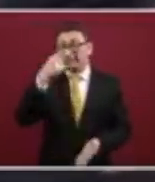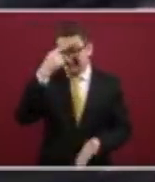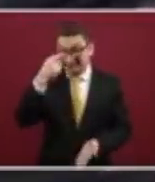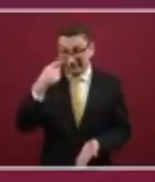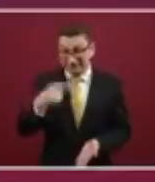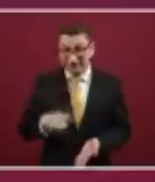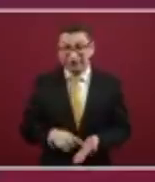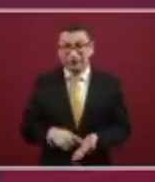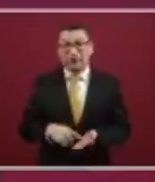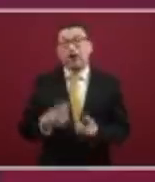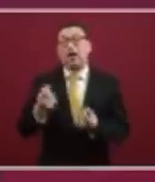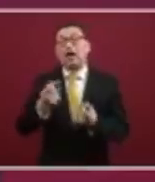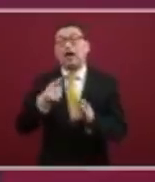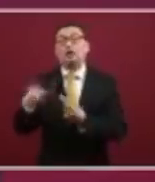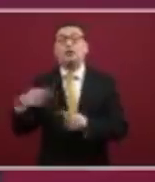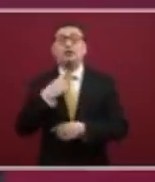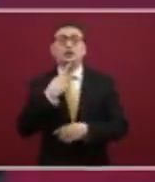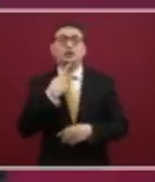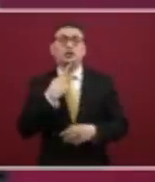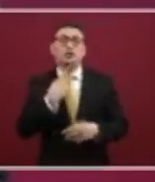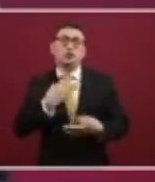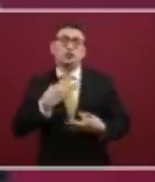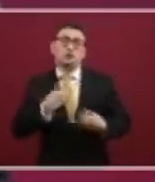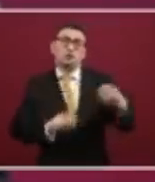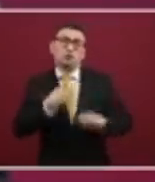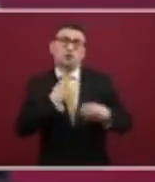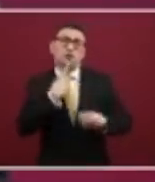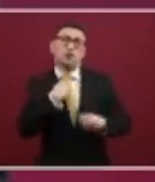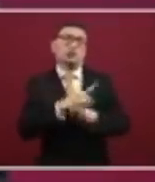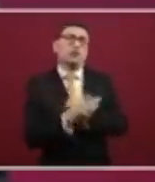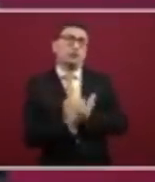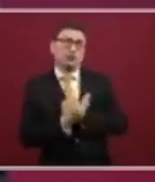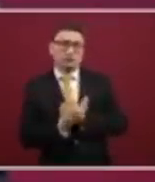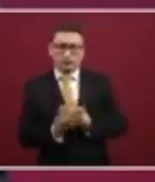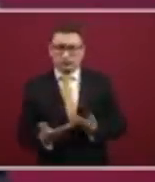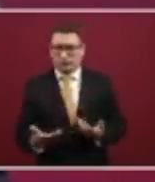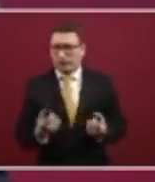se ampararon algunos